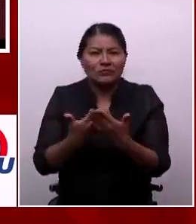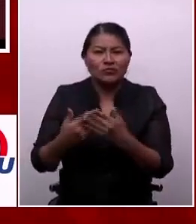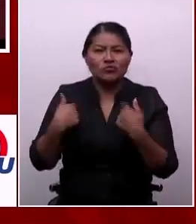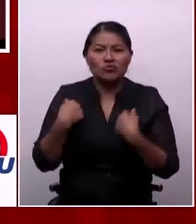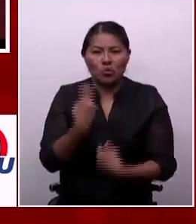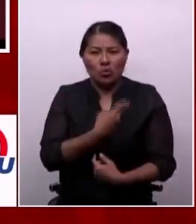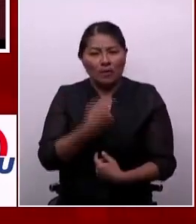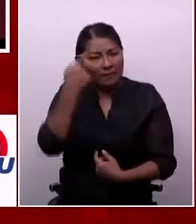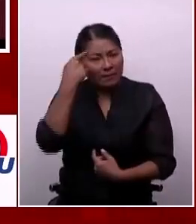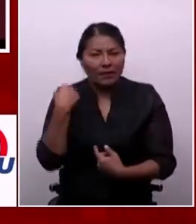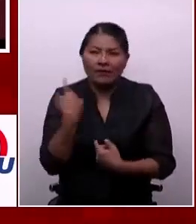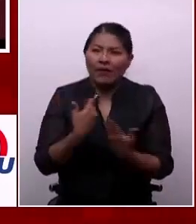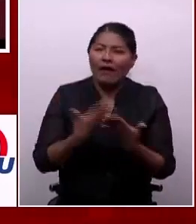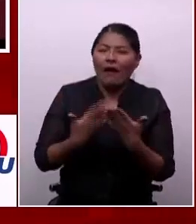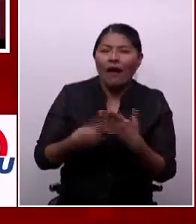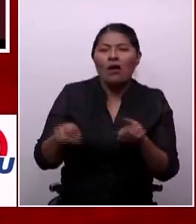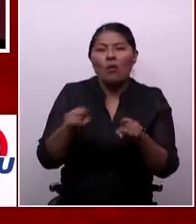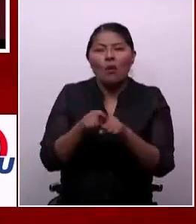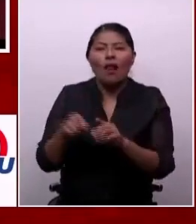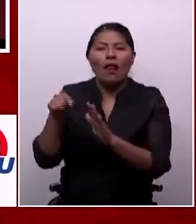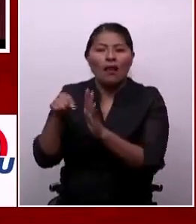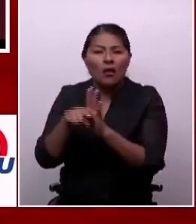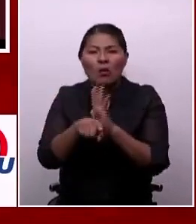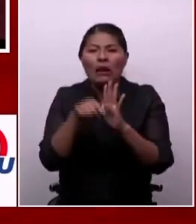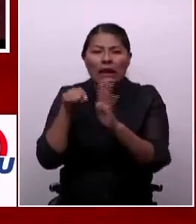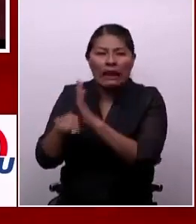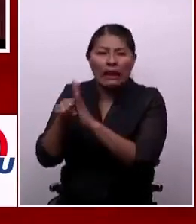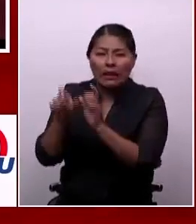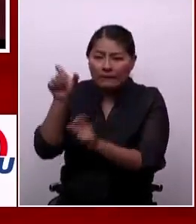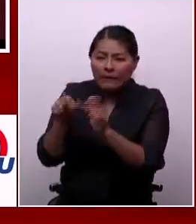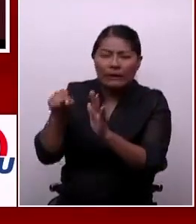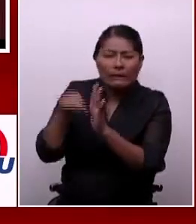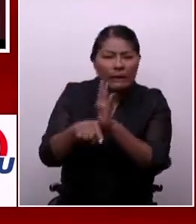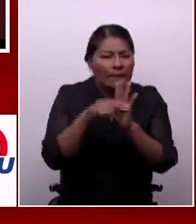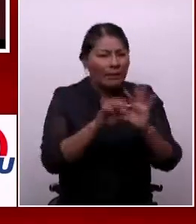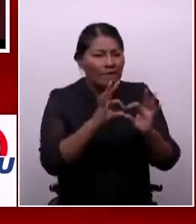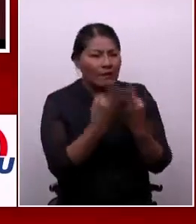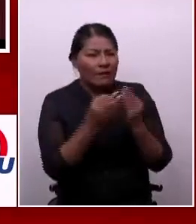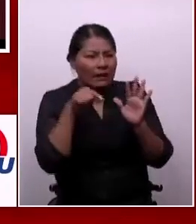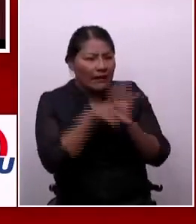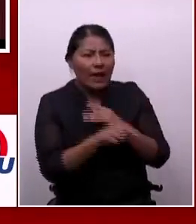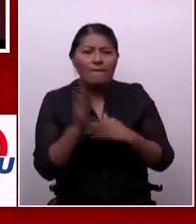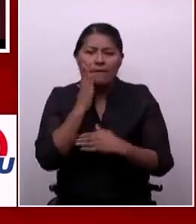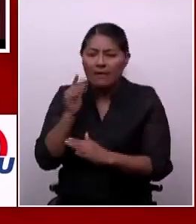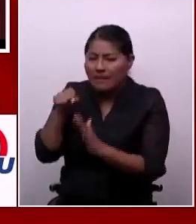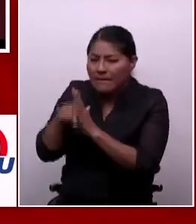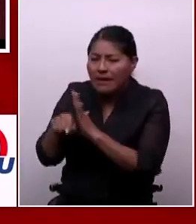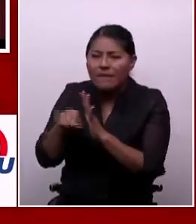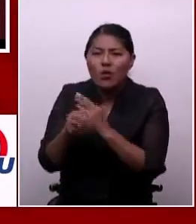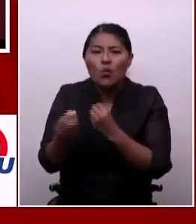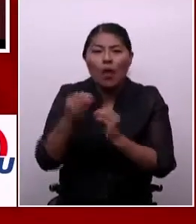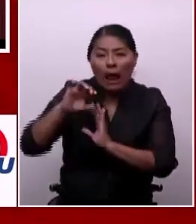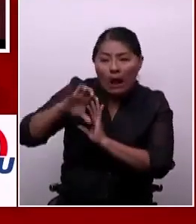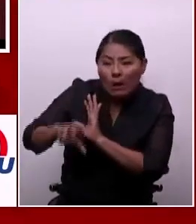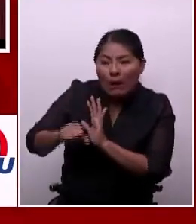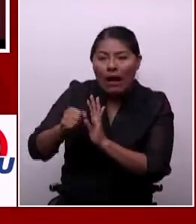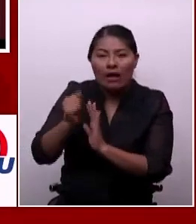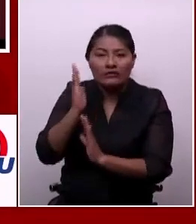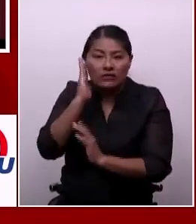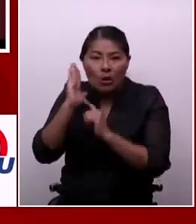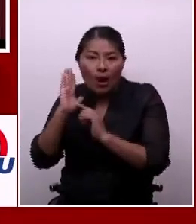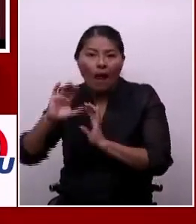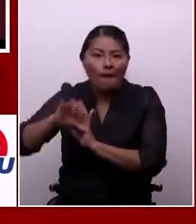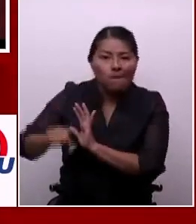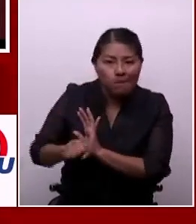no podemos permitir que sigan asesinando a nuestros estudiantes a nuestros familiares a nuestras madres por robarle el celular por eso